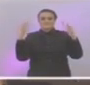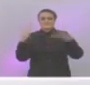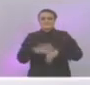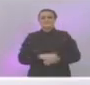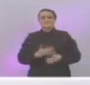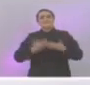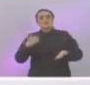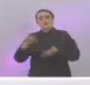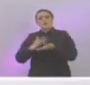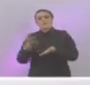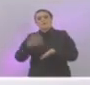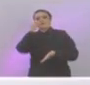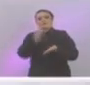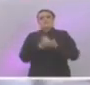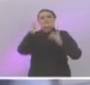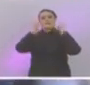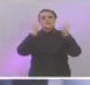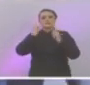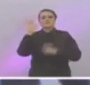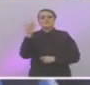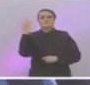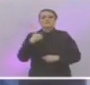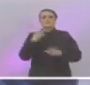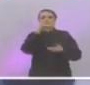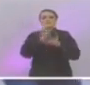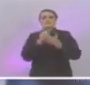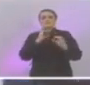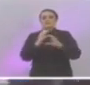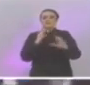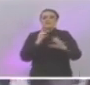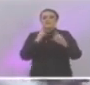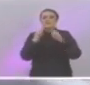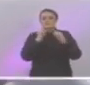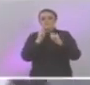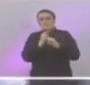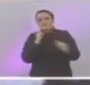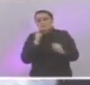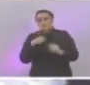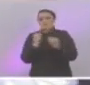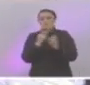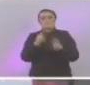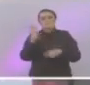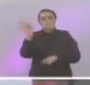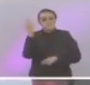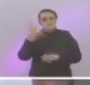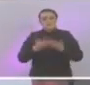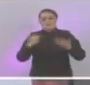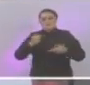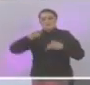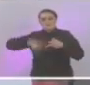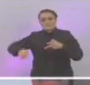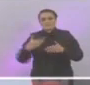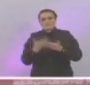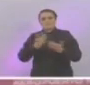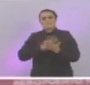Con el apoyo de las Secretarías de Turismo Federal y de Comunicaciones y Transportes también Federal, hemos iniciado